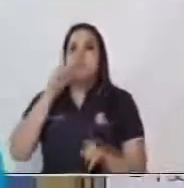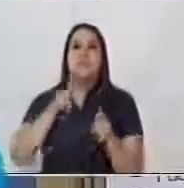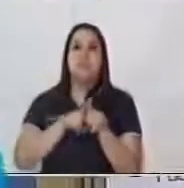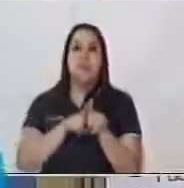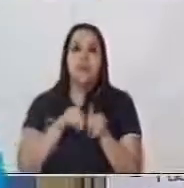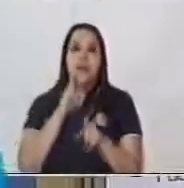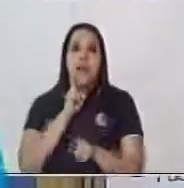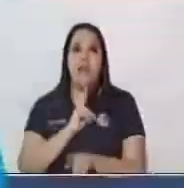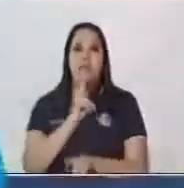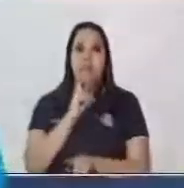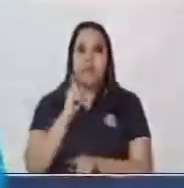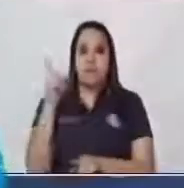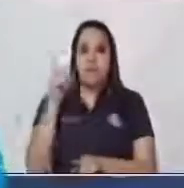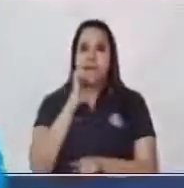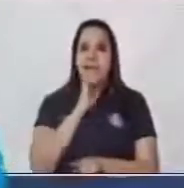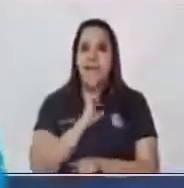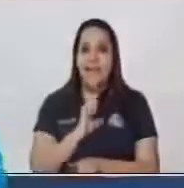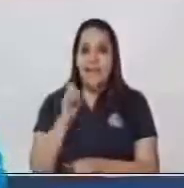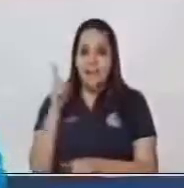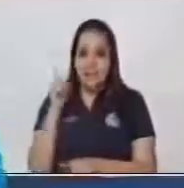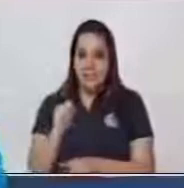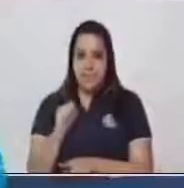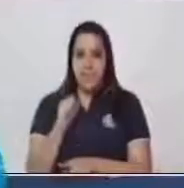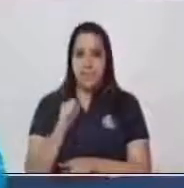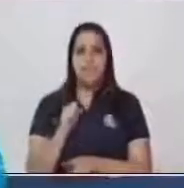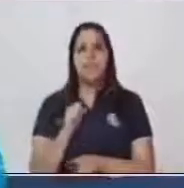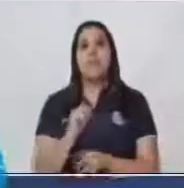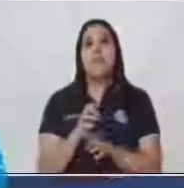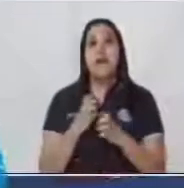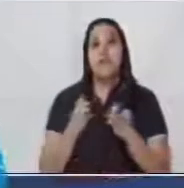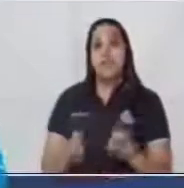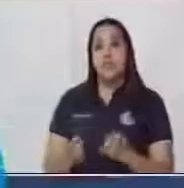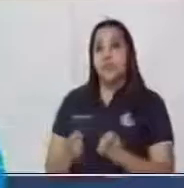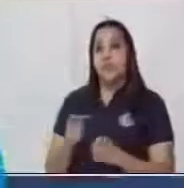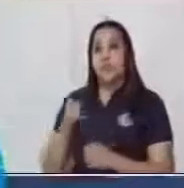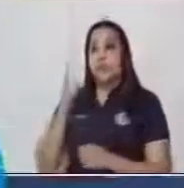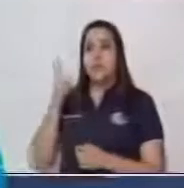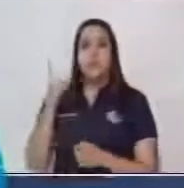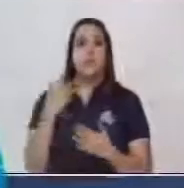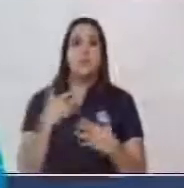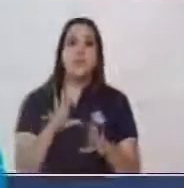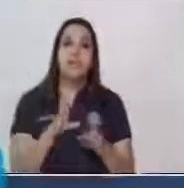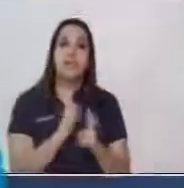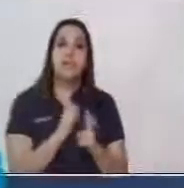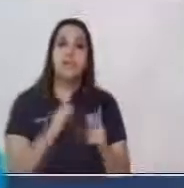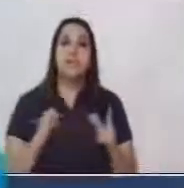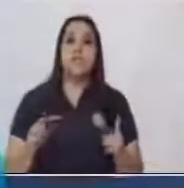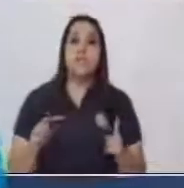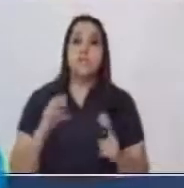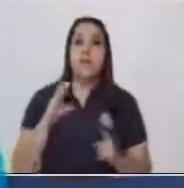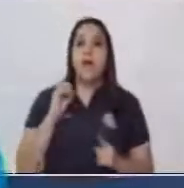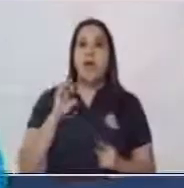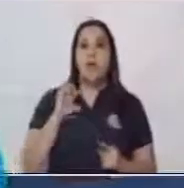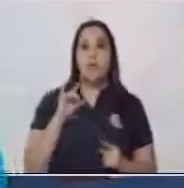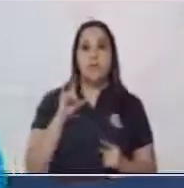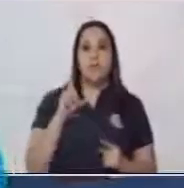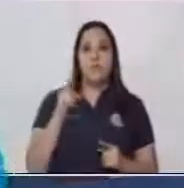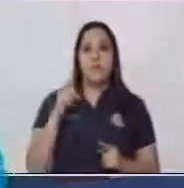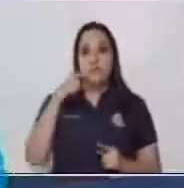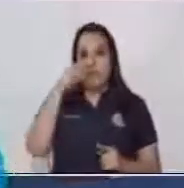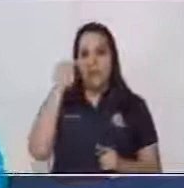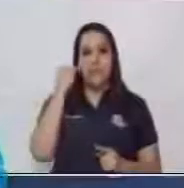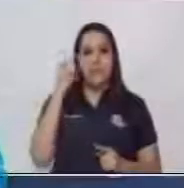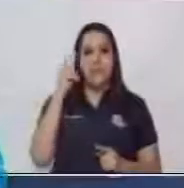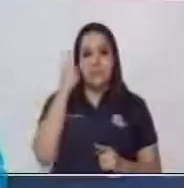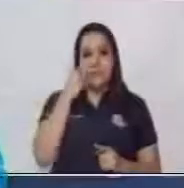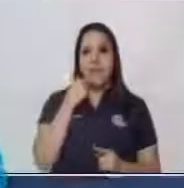el nombre que lo acompaña. Entonces, cuando hablamos de estas oraciones copulativas, es más fácil identificar